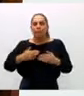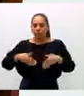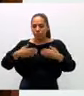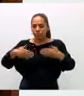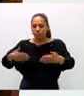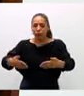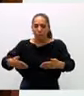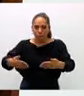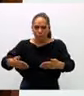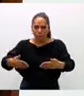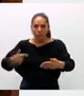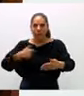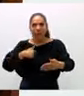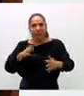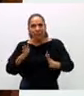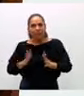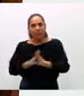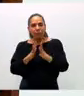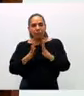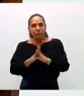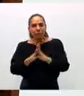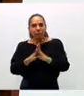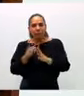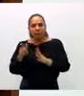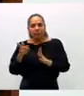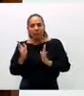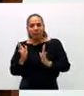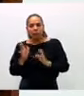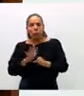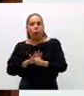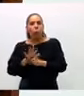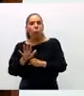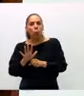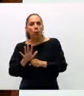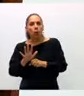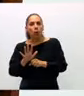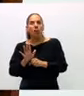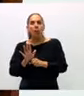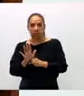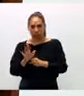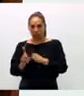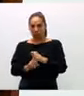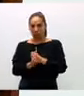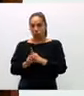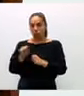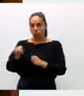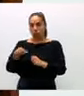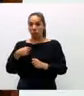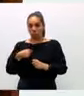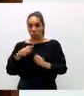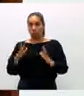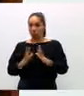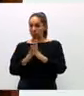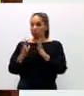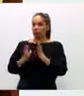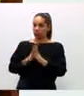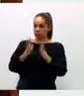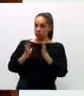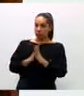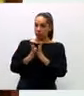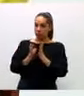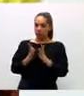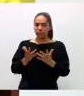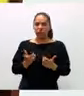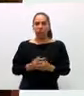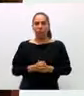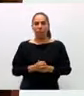es mi participación en este conflicto? Porque ustedes observen en su vida personal o en